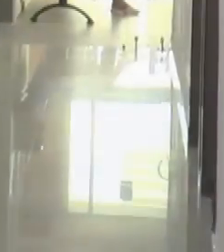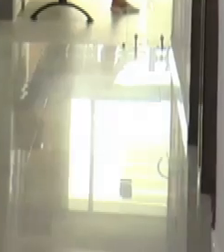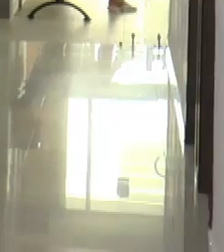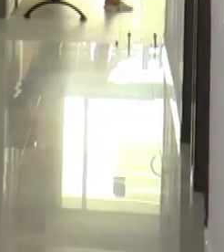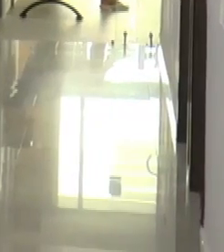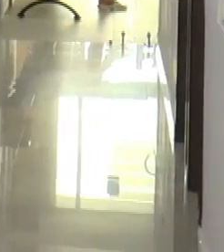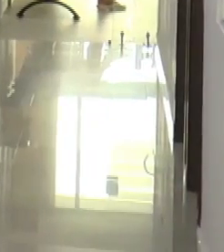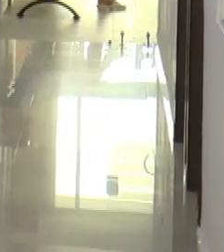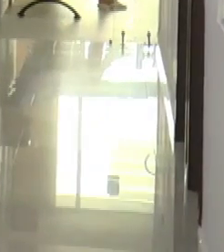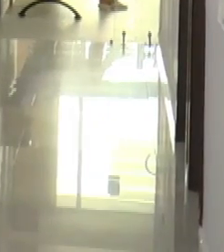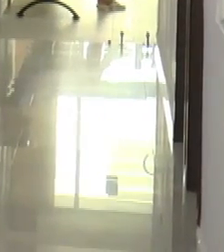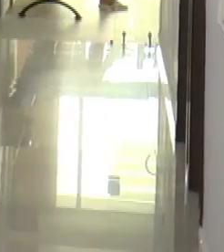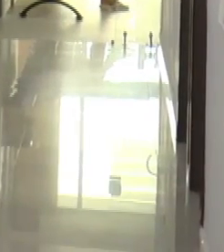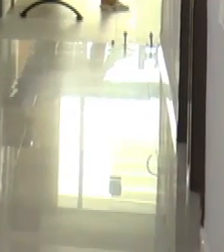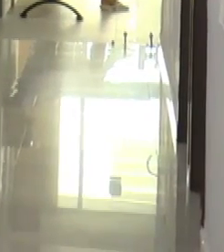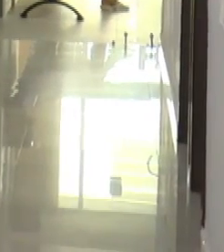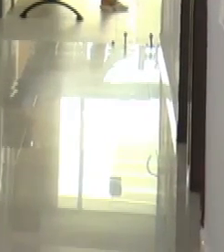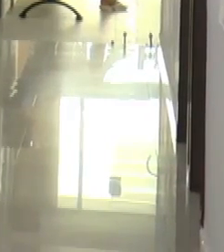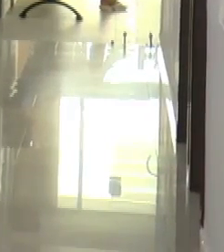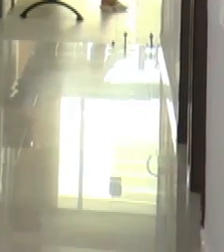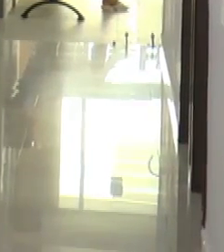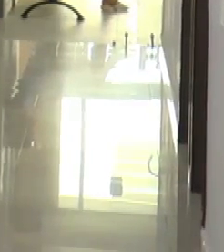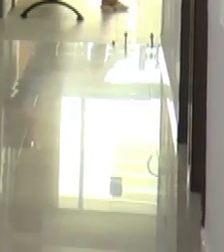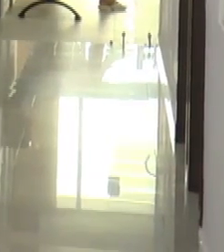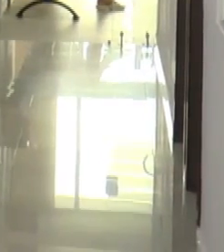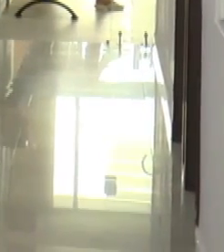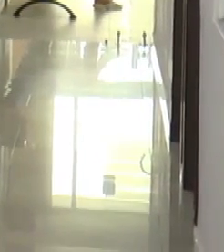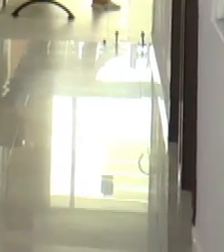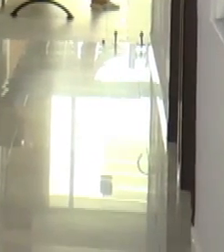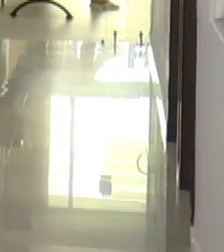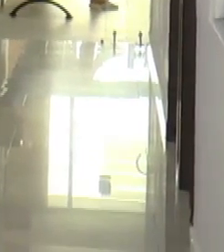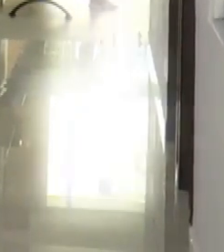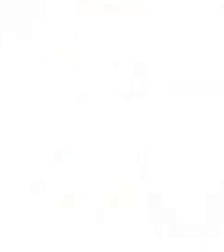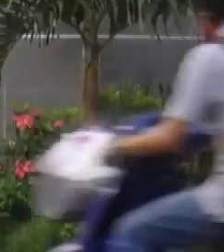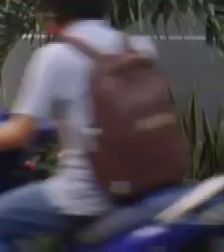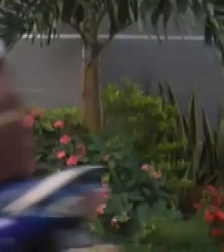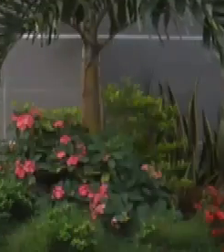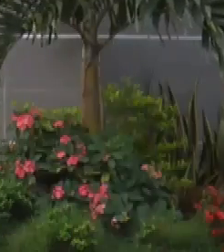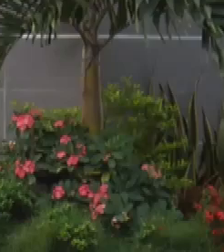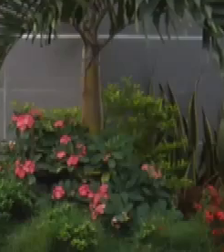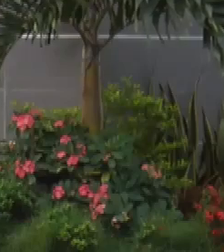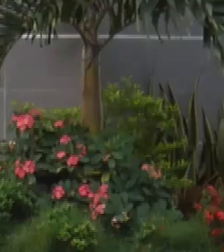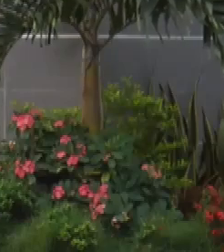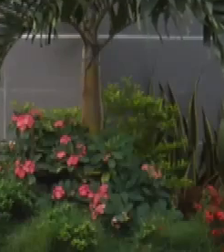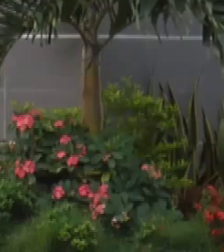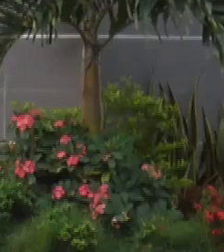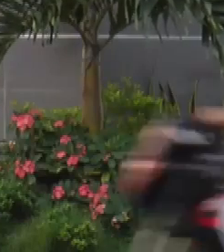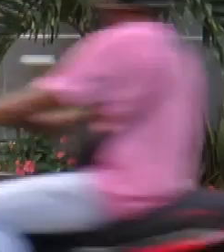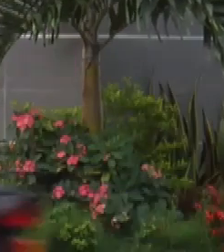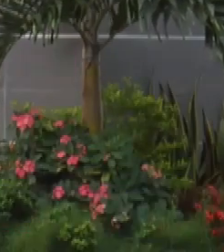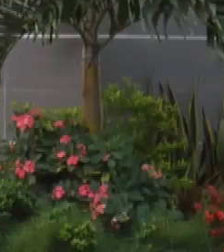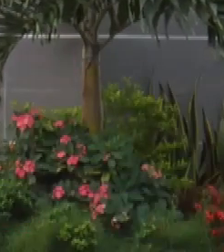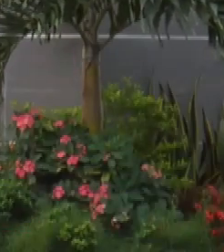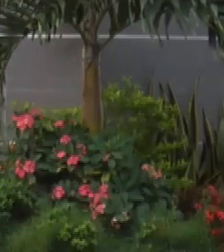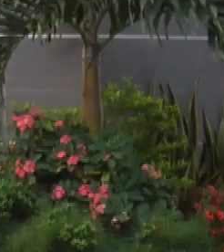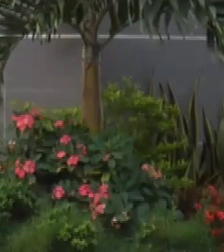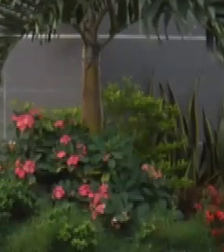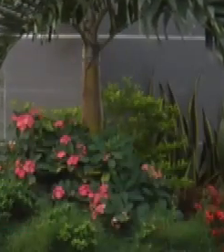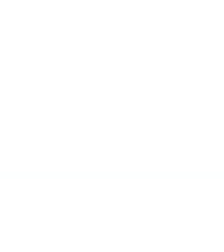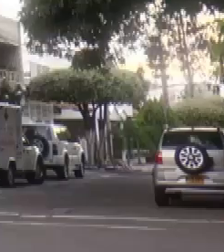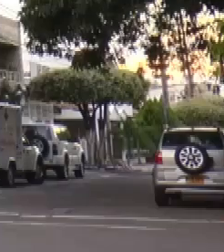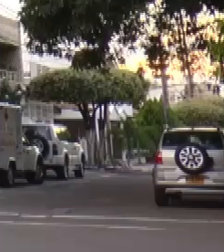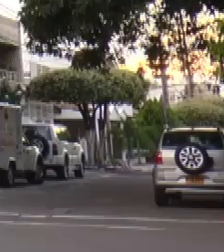Hola, ¿qué tal? Muy buenos días, 10 en punto de la mañana, y quiero contarles que hoy me encuentro en la Cruz Roja, precisamente en el quinto